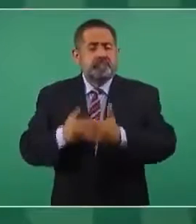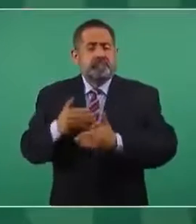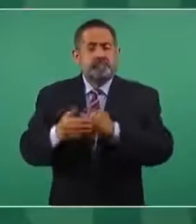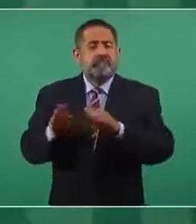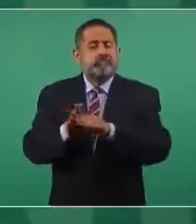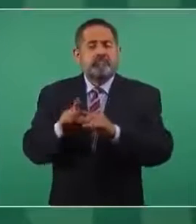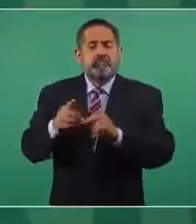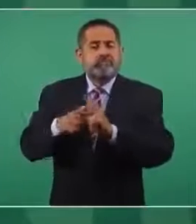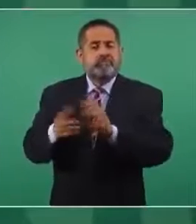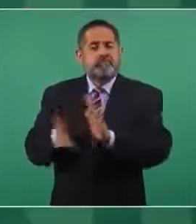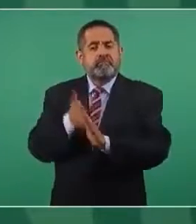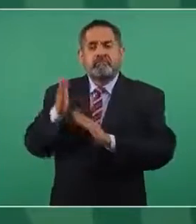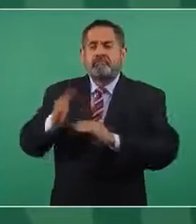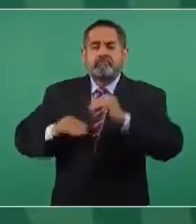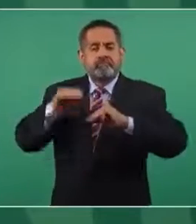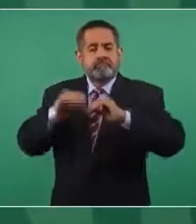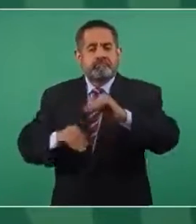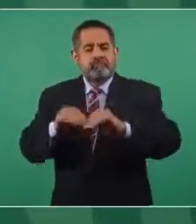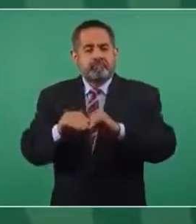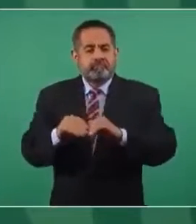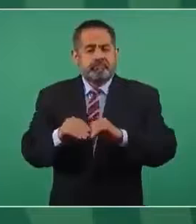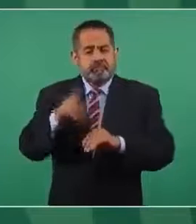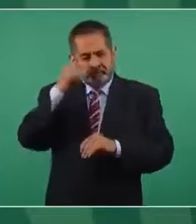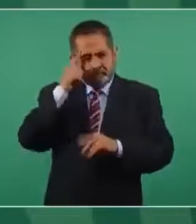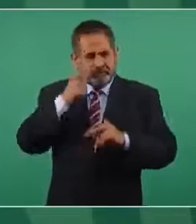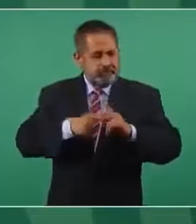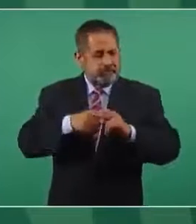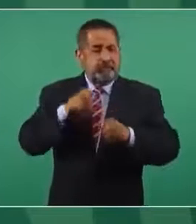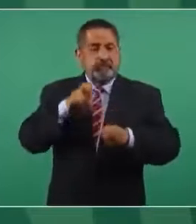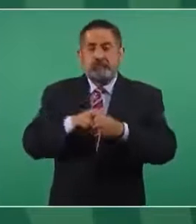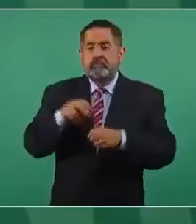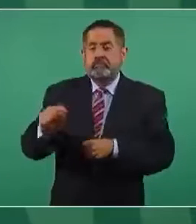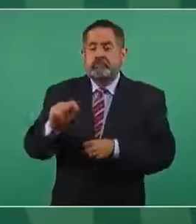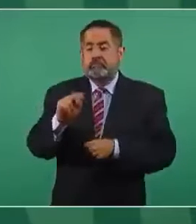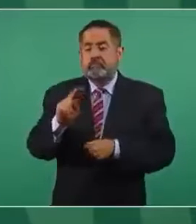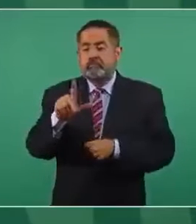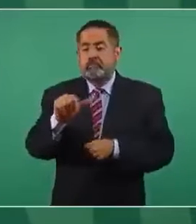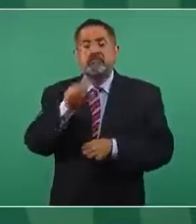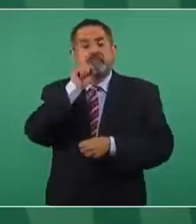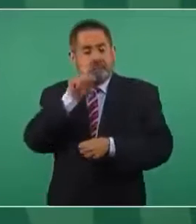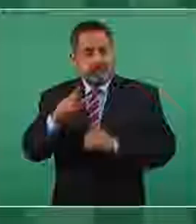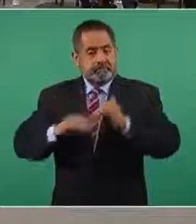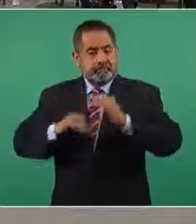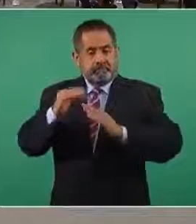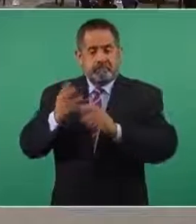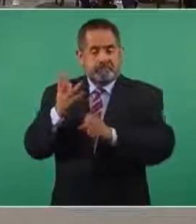la construcción de la coquizadora de Tula.